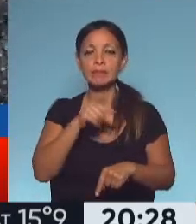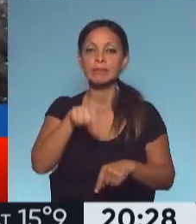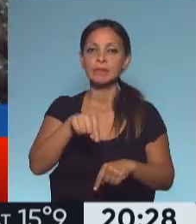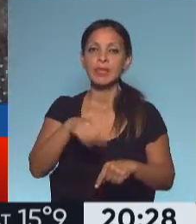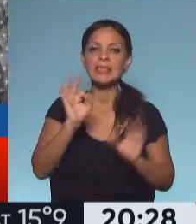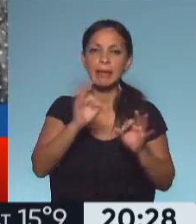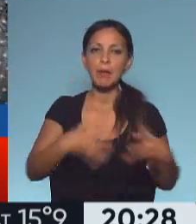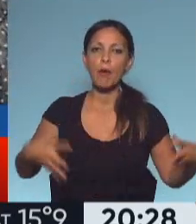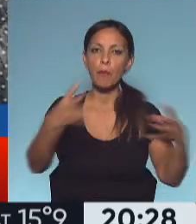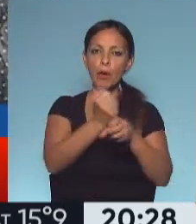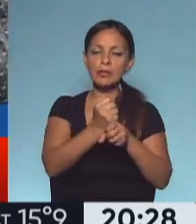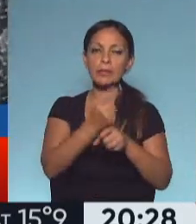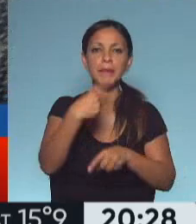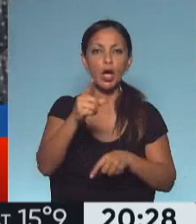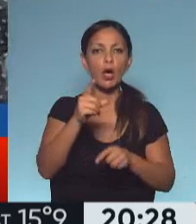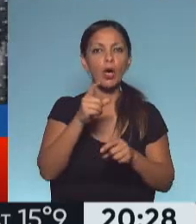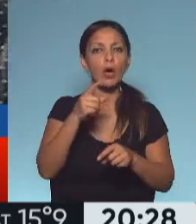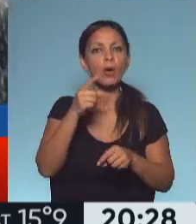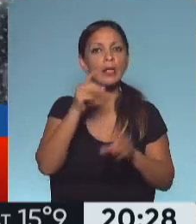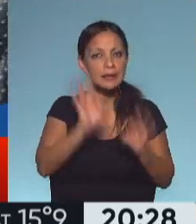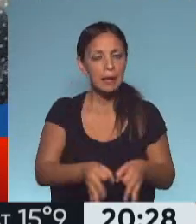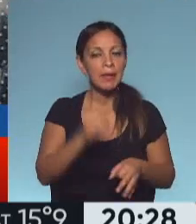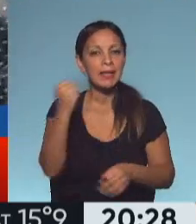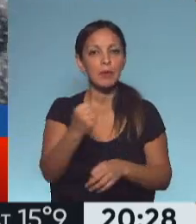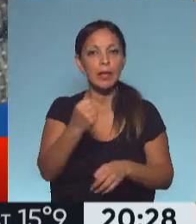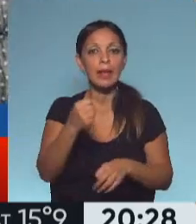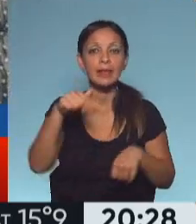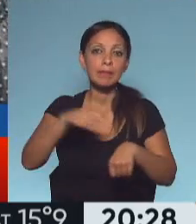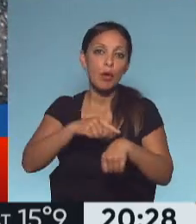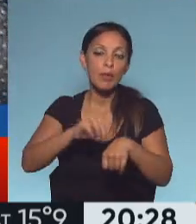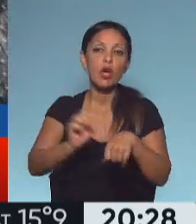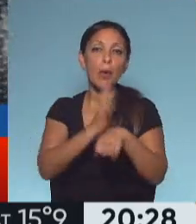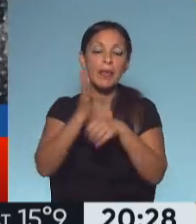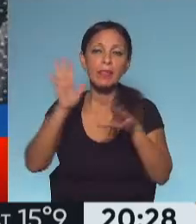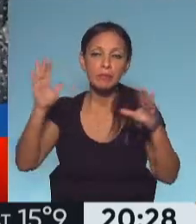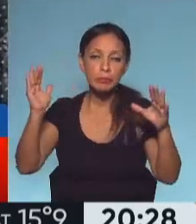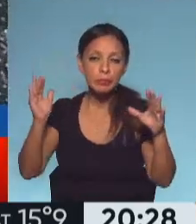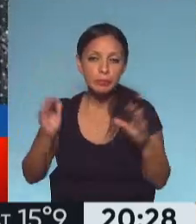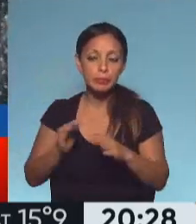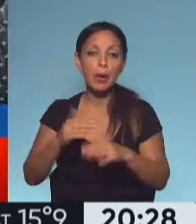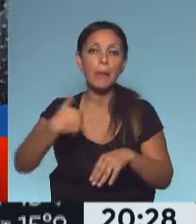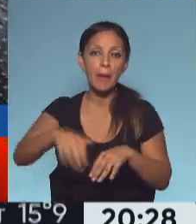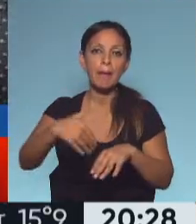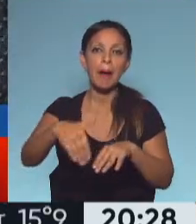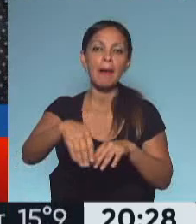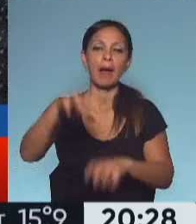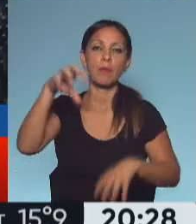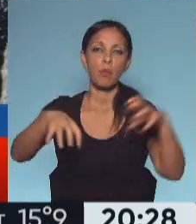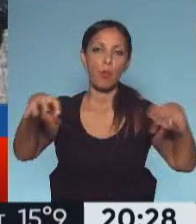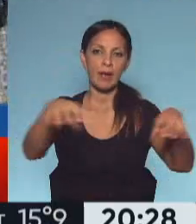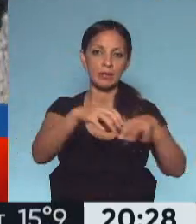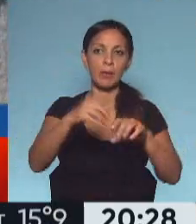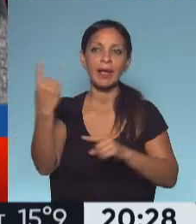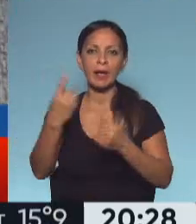es en bolsones, pero que se tenga en cuenta que apenas la situación epidemiológica nos lo permita, van a estar los puestos de verdulería para que cada cual elija